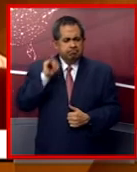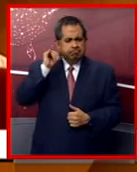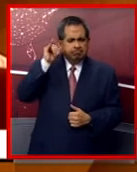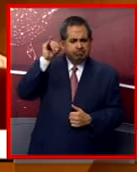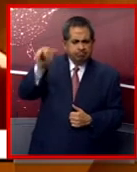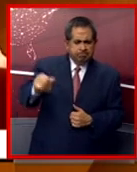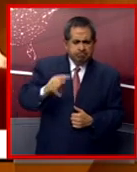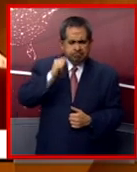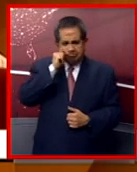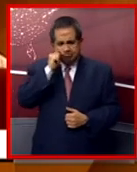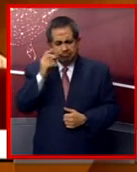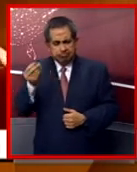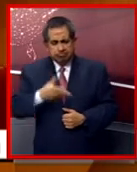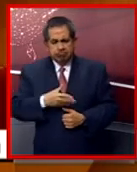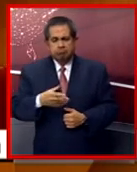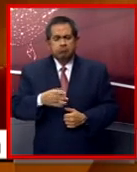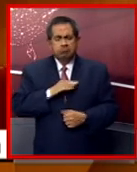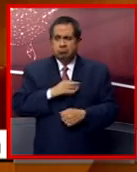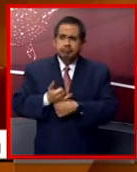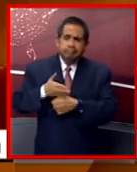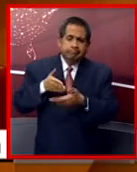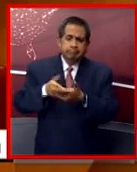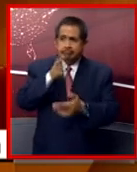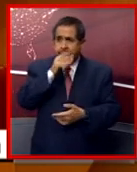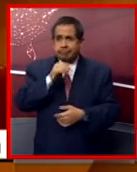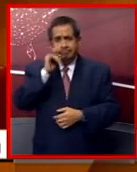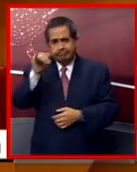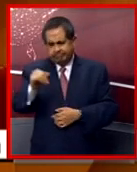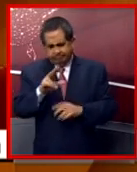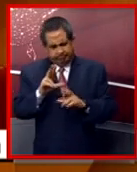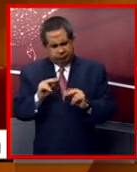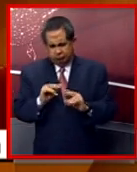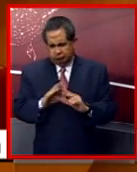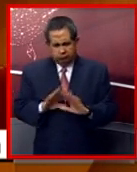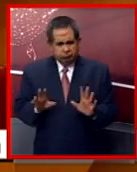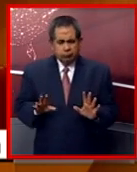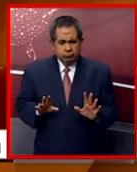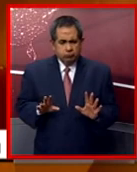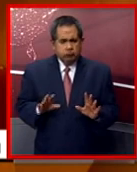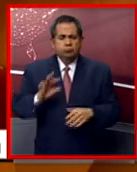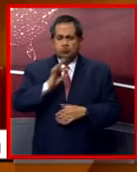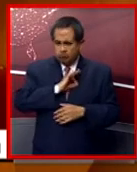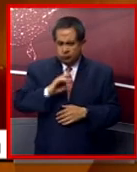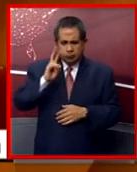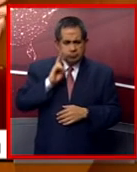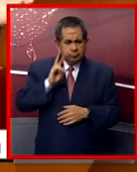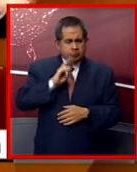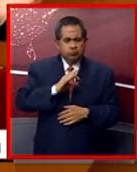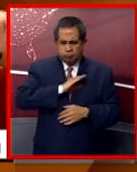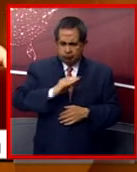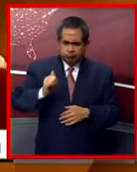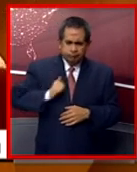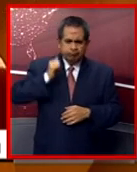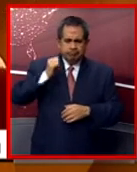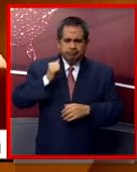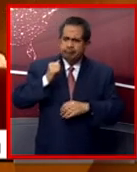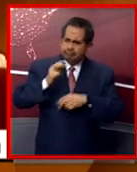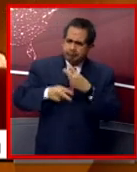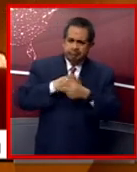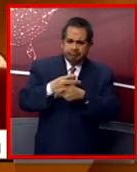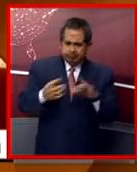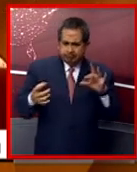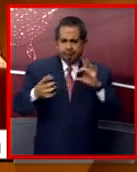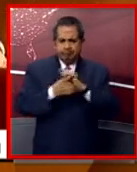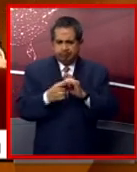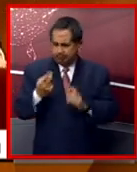geográfica no puede ser un obstáculo de poder aprovechar del todo el potencial